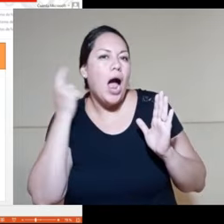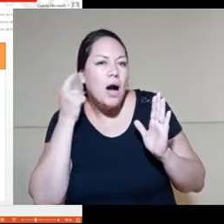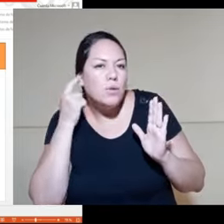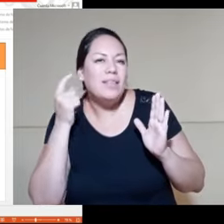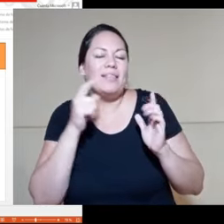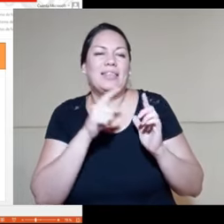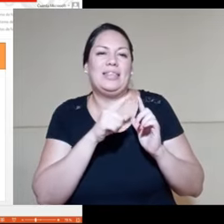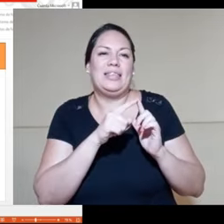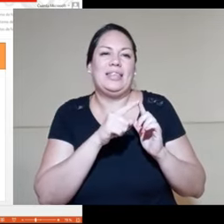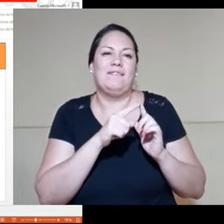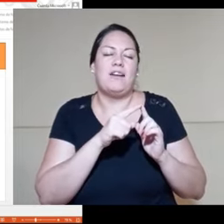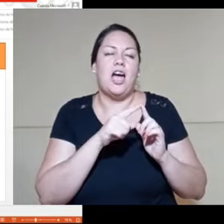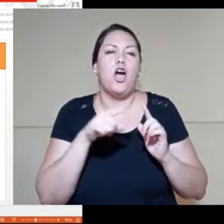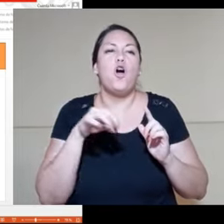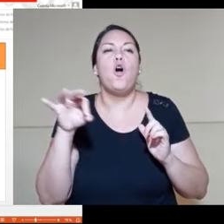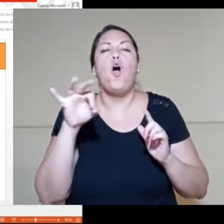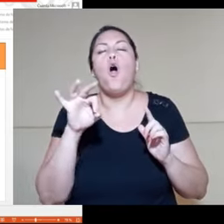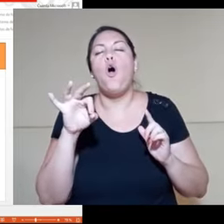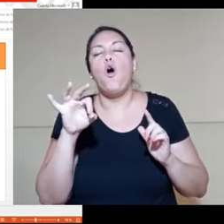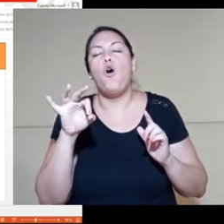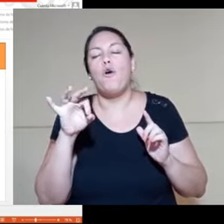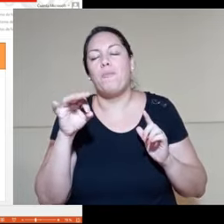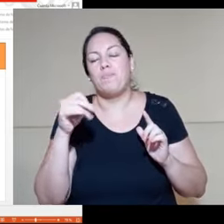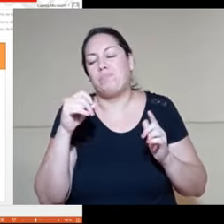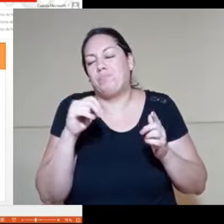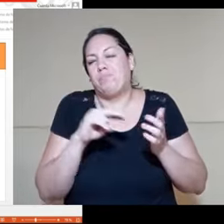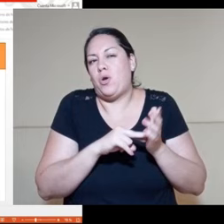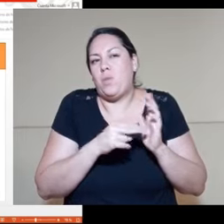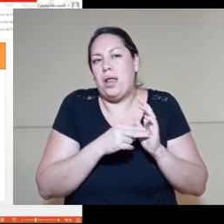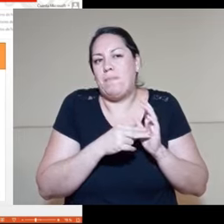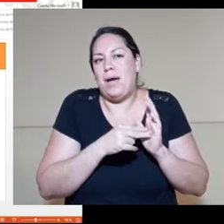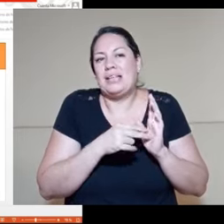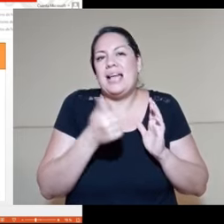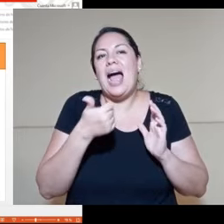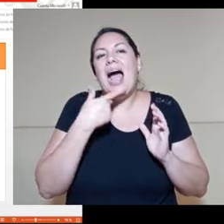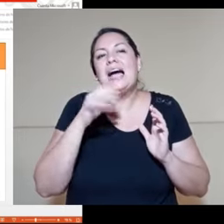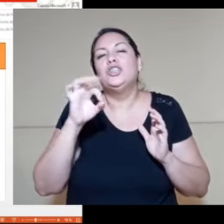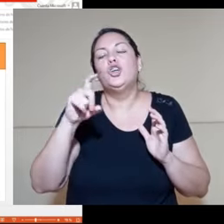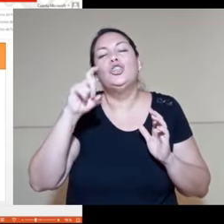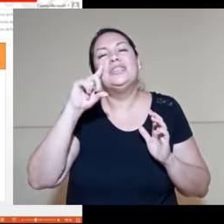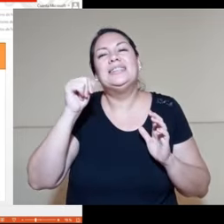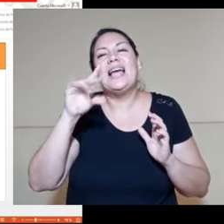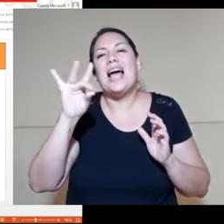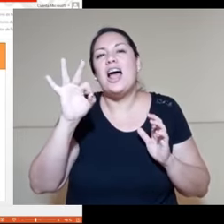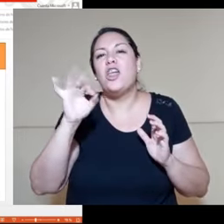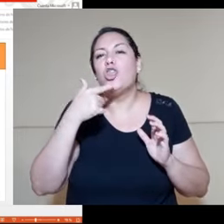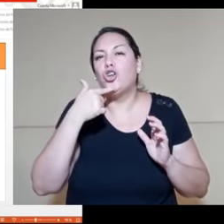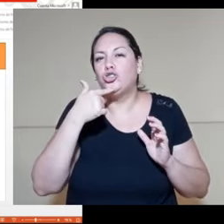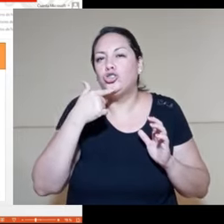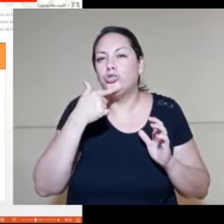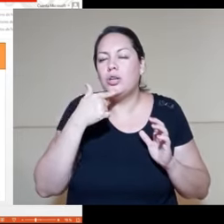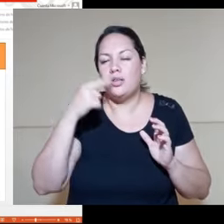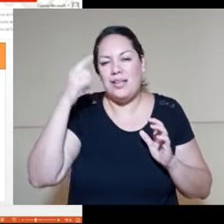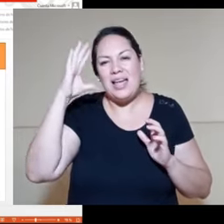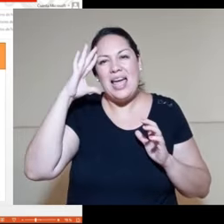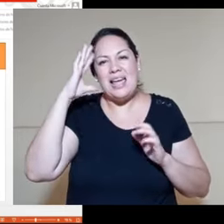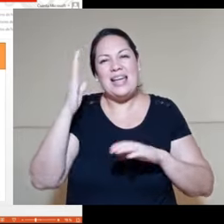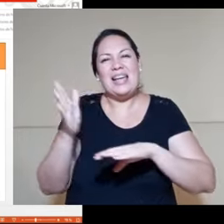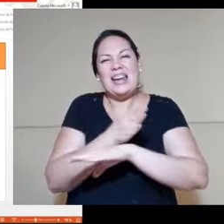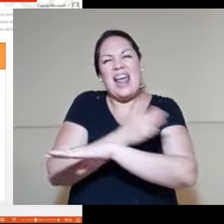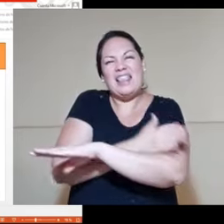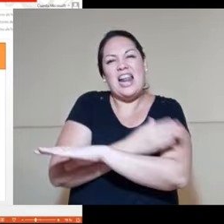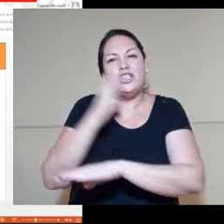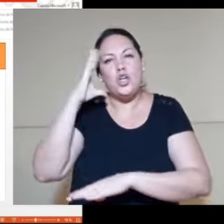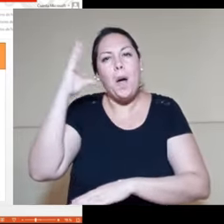tendrá cuestiones auditivas, que si tendrá cuestiones asociadas, ¿no es cierto? Quizás pueda tener algunas otras cuestiones asociadas o comportamentales que quizás